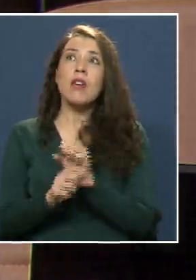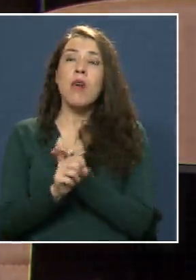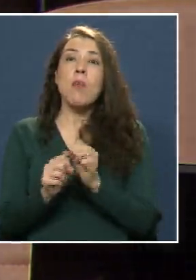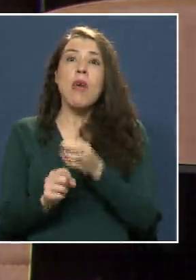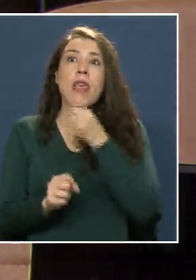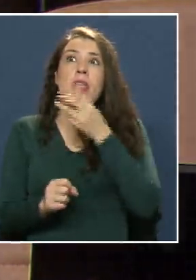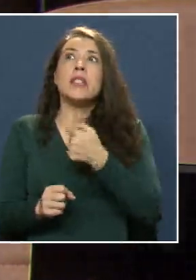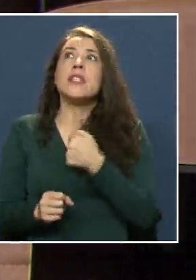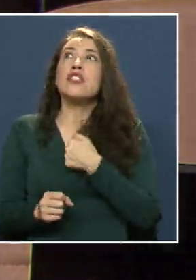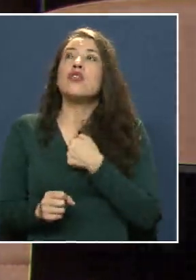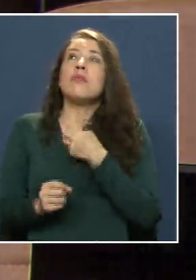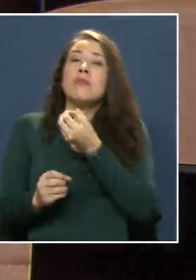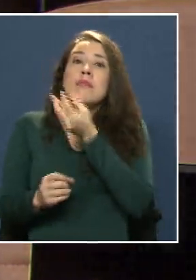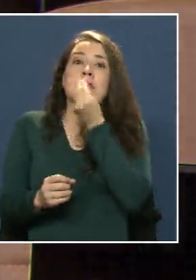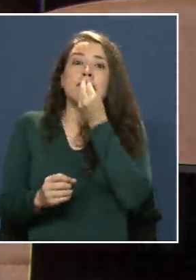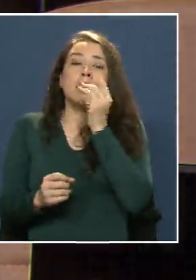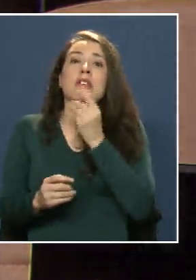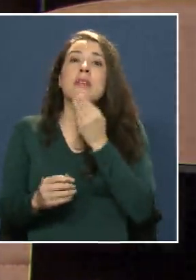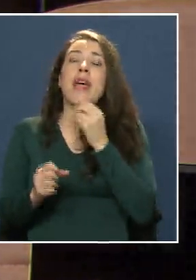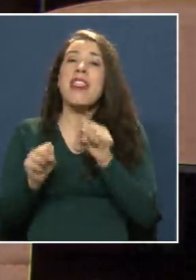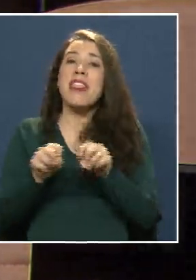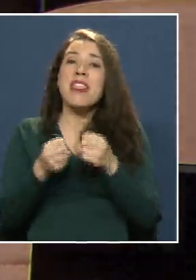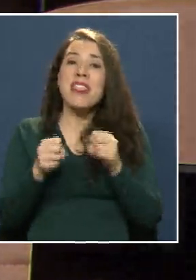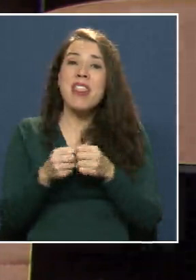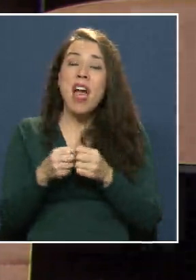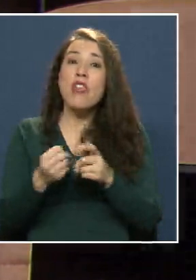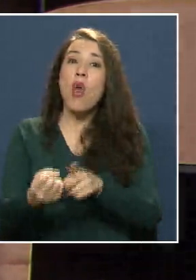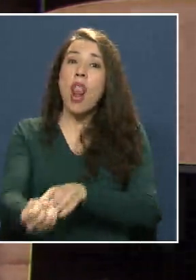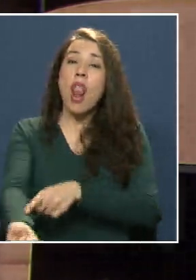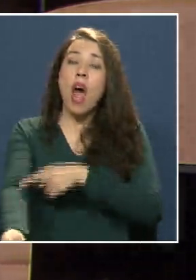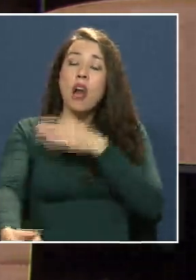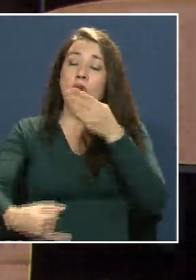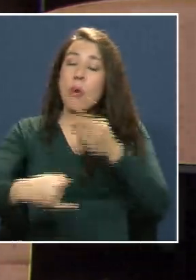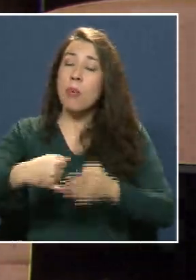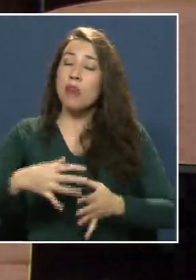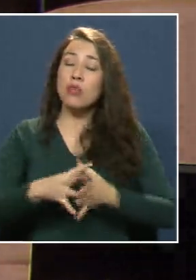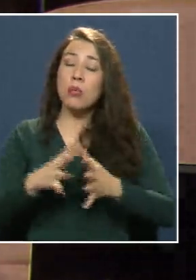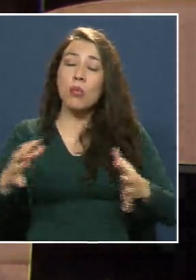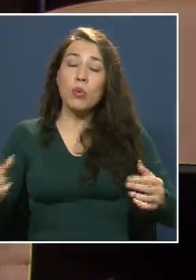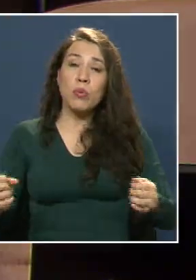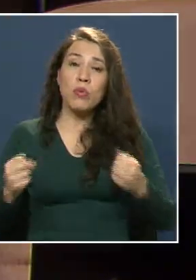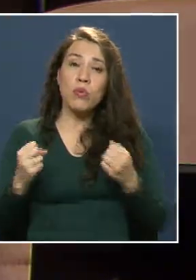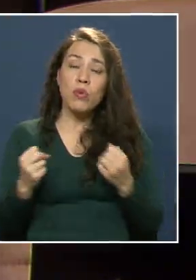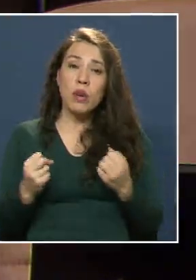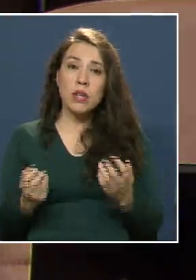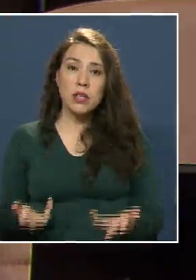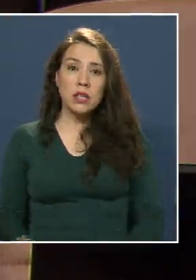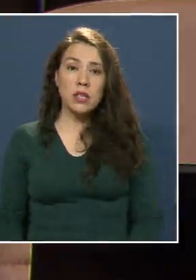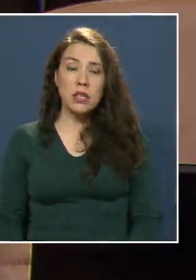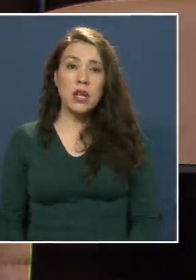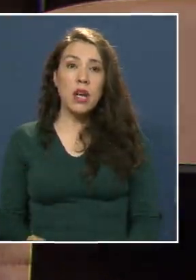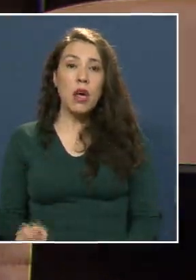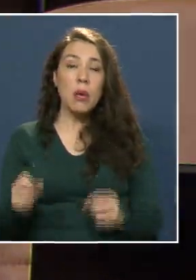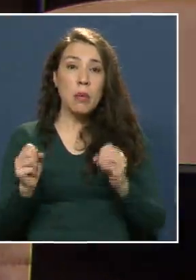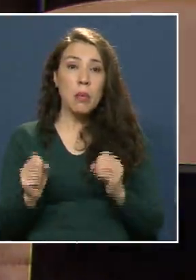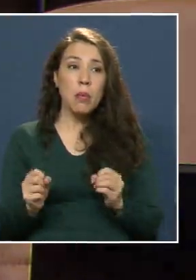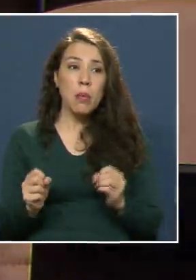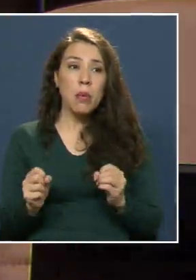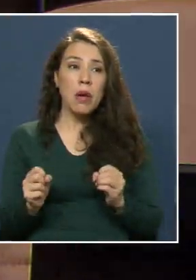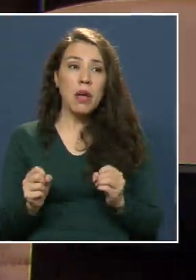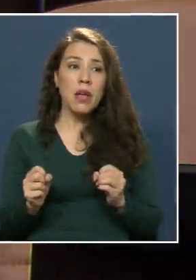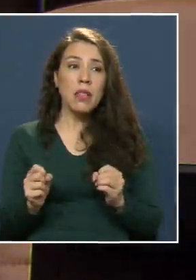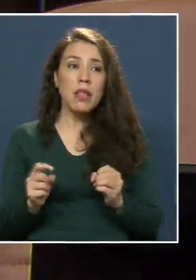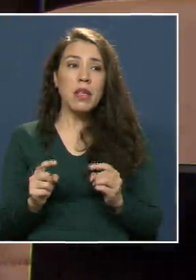tales, sino que el daño que se les produce a largo plazo es inmenso. Y es de tal magnitud que puede incluso llegar